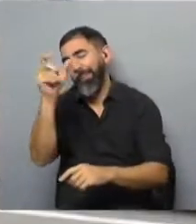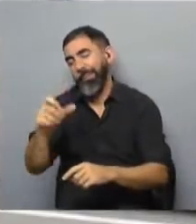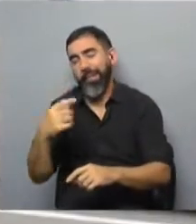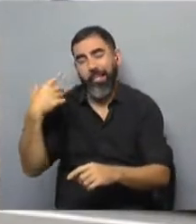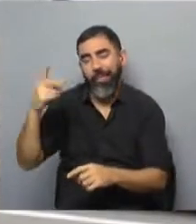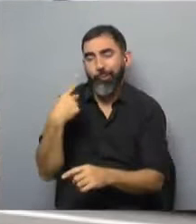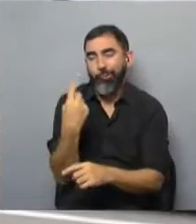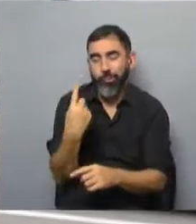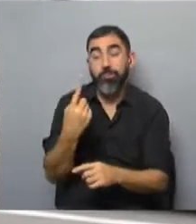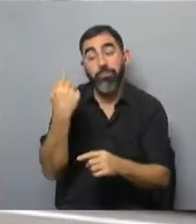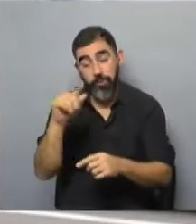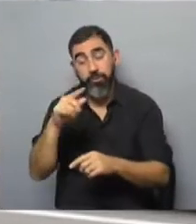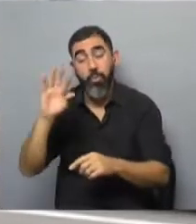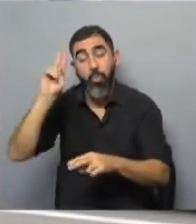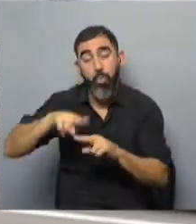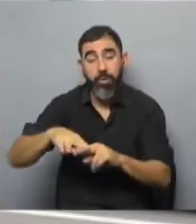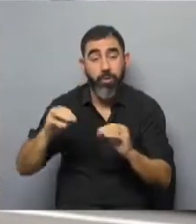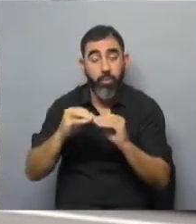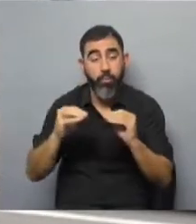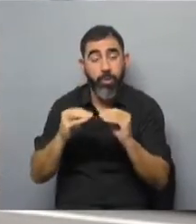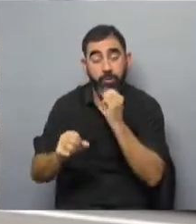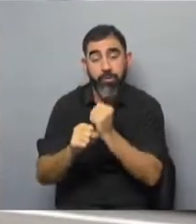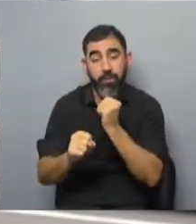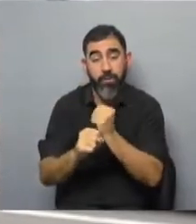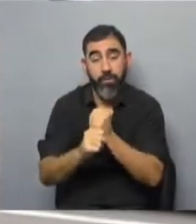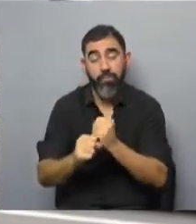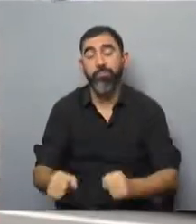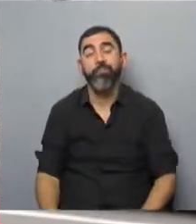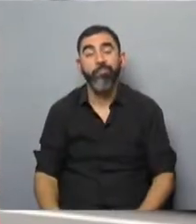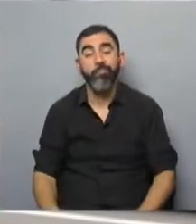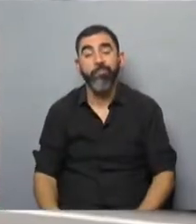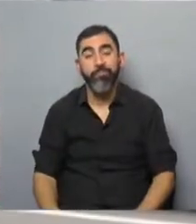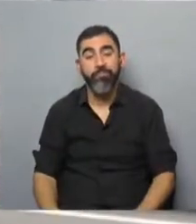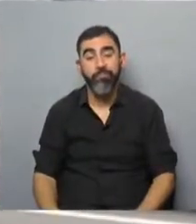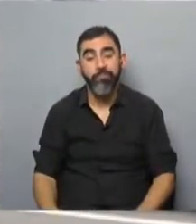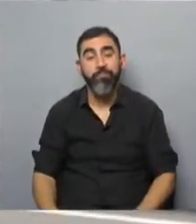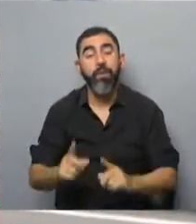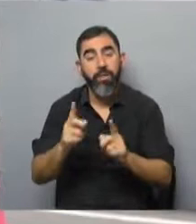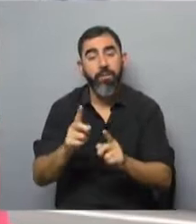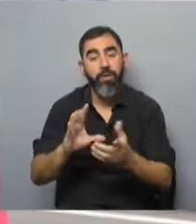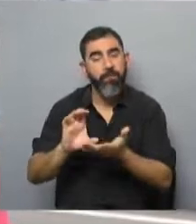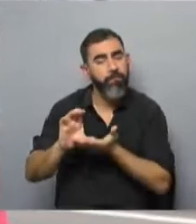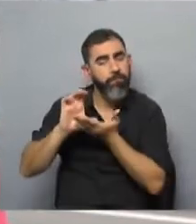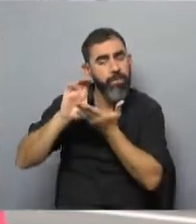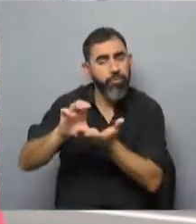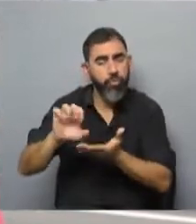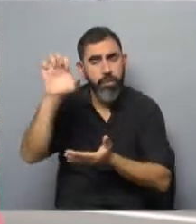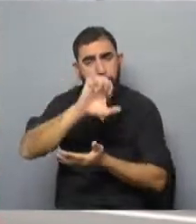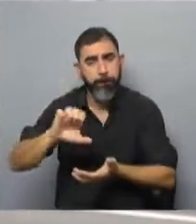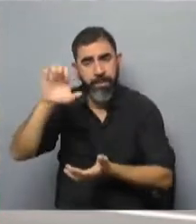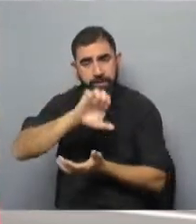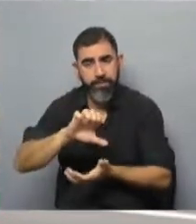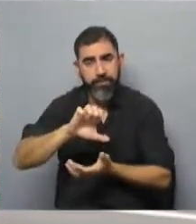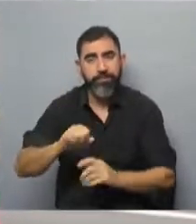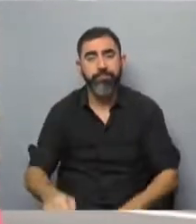termina con la vida de un trabajador, de una persona. Entonces nosotros entendemos de que tiene que haber una inversión por parte de las empresas, que